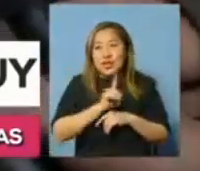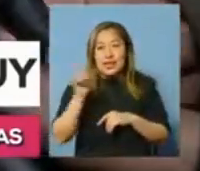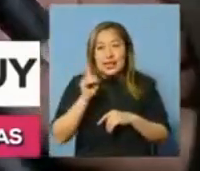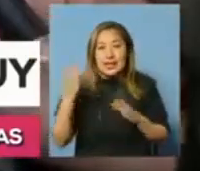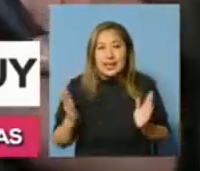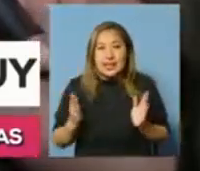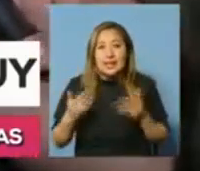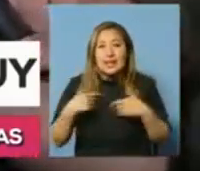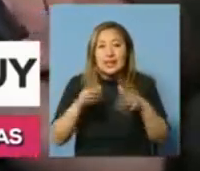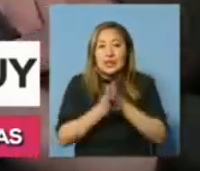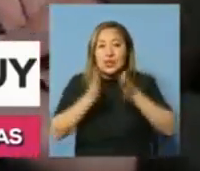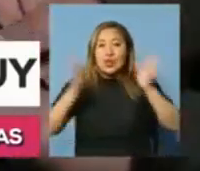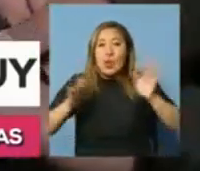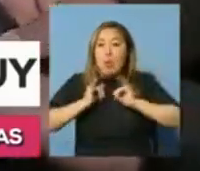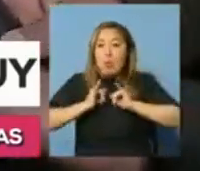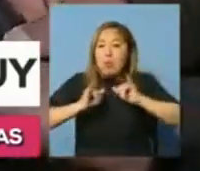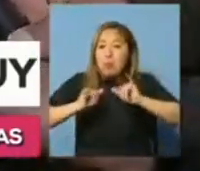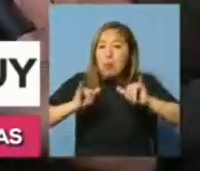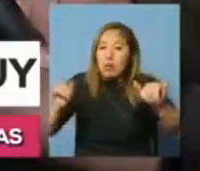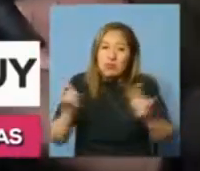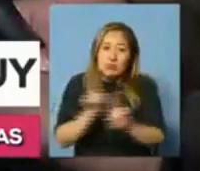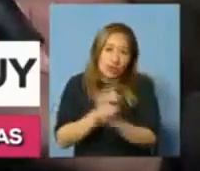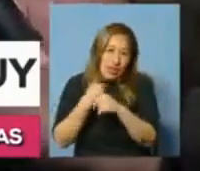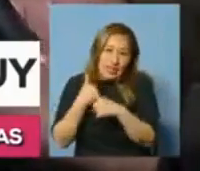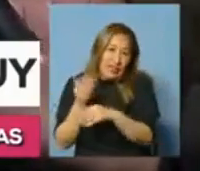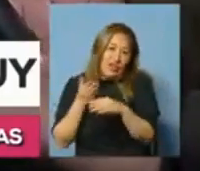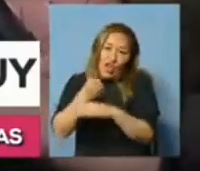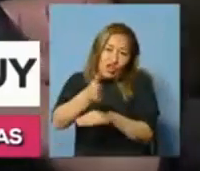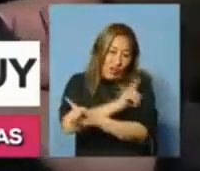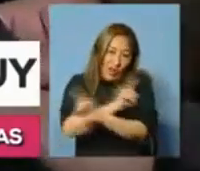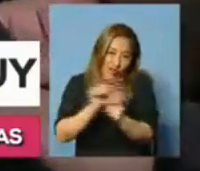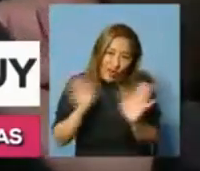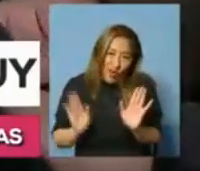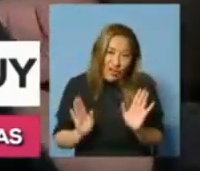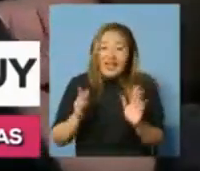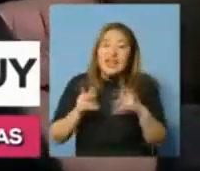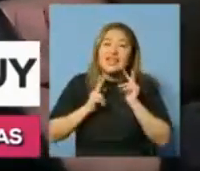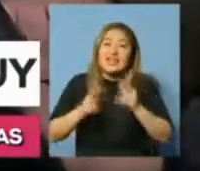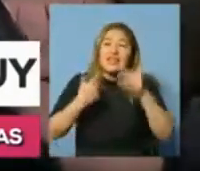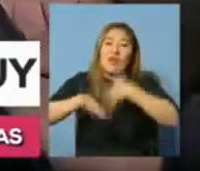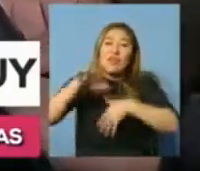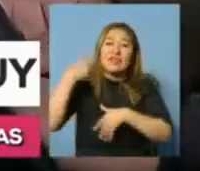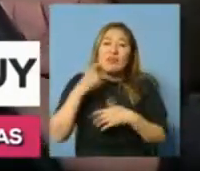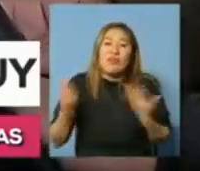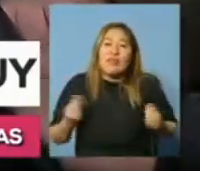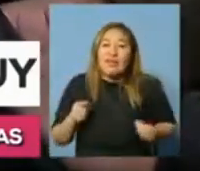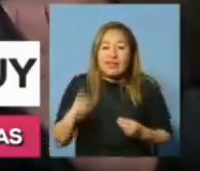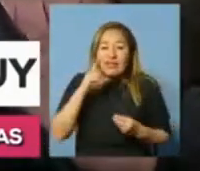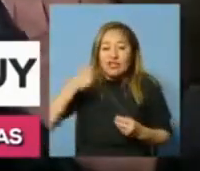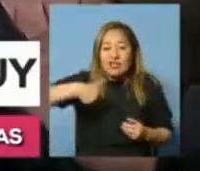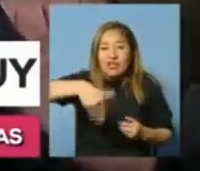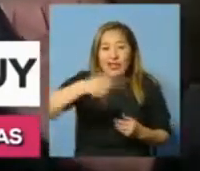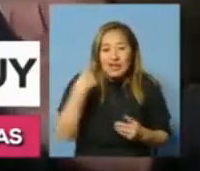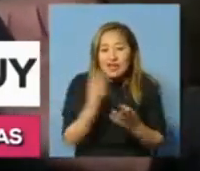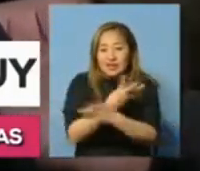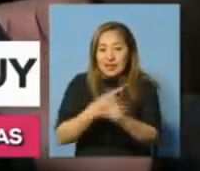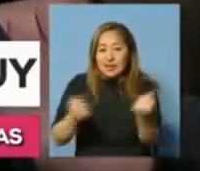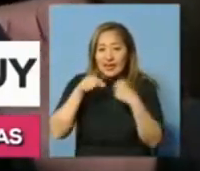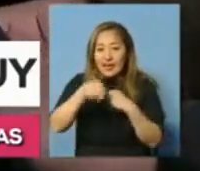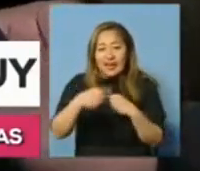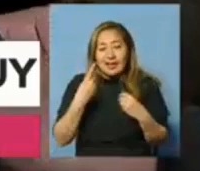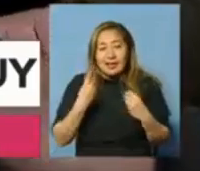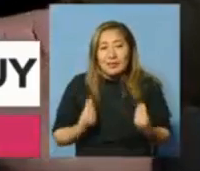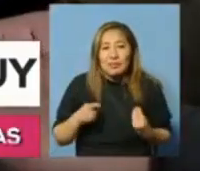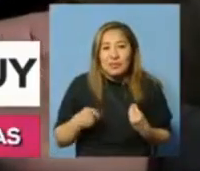estoy en este momento haciendo tanta campaña porque no soy candidata, pero decirles que creo que lo más importante que en estos días que ya estamos terminando y